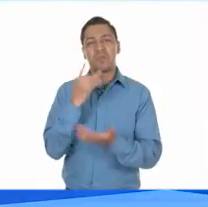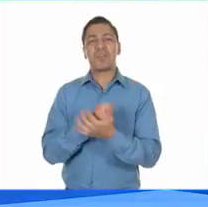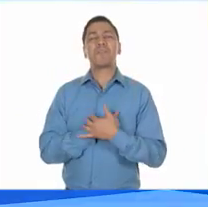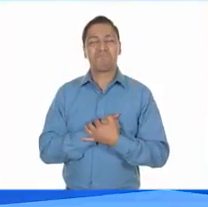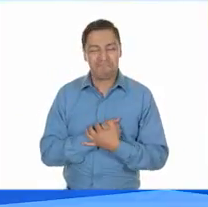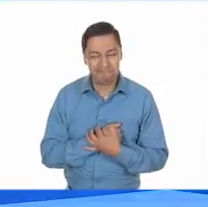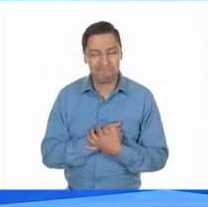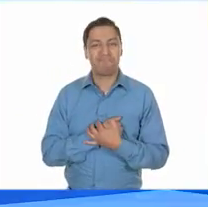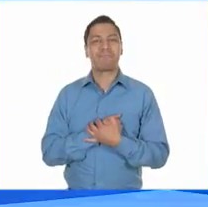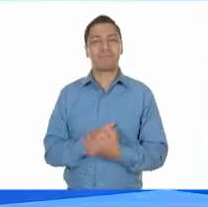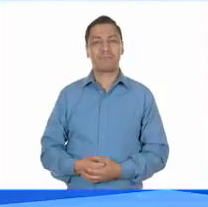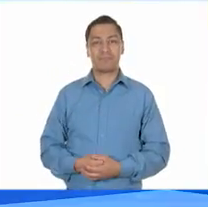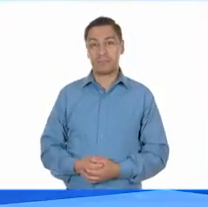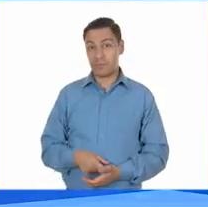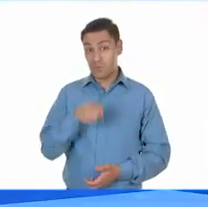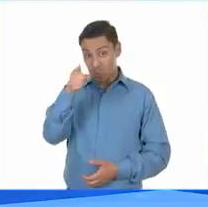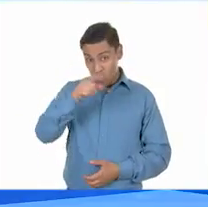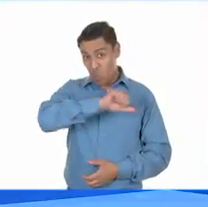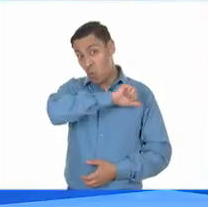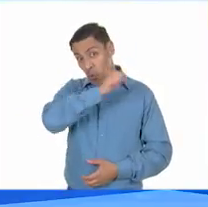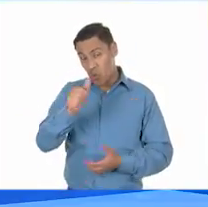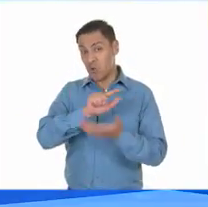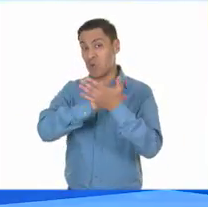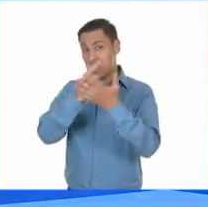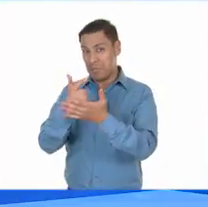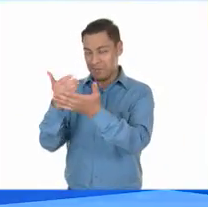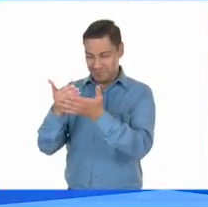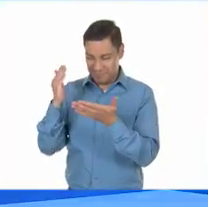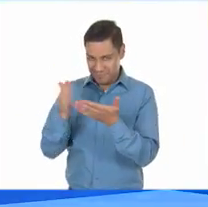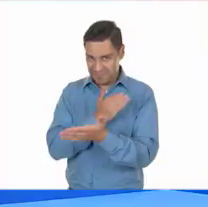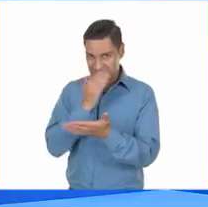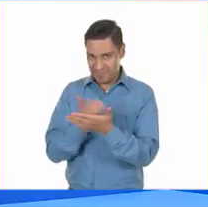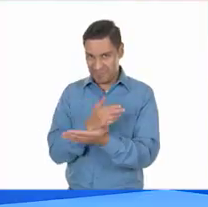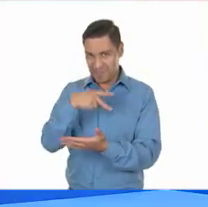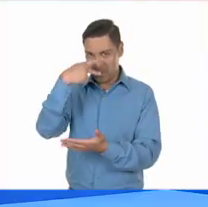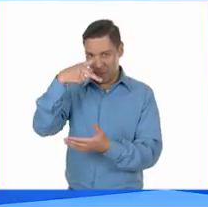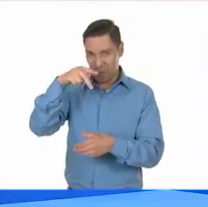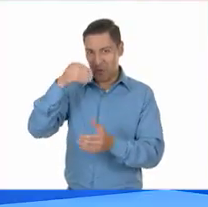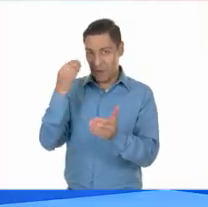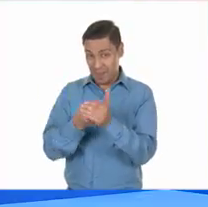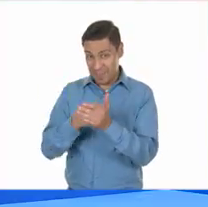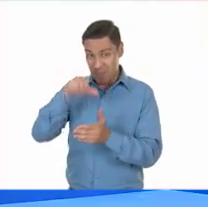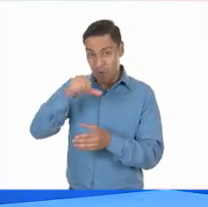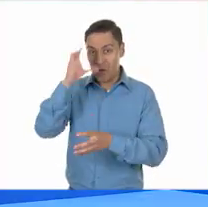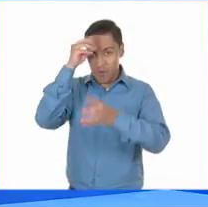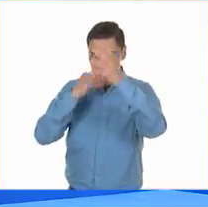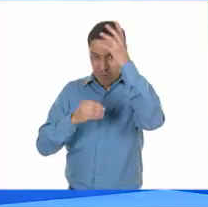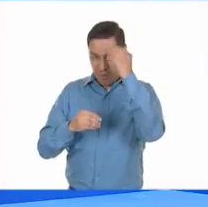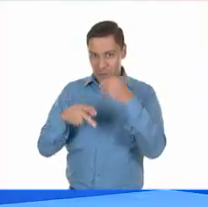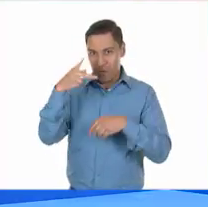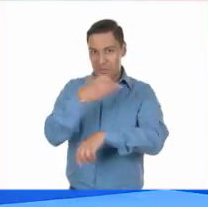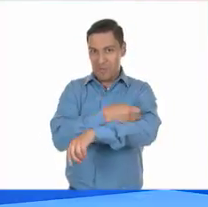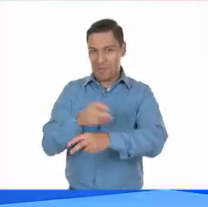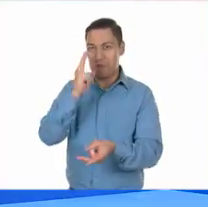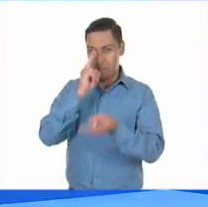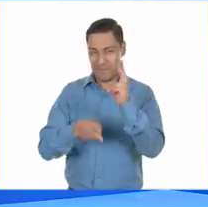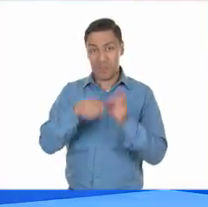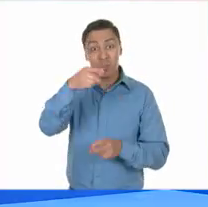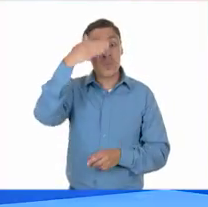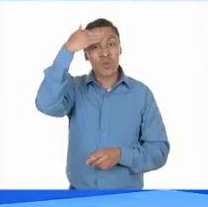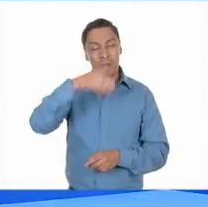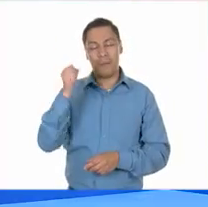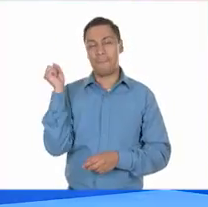Si te es posible, consulta otros libros y comenta el tema de hoy con tu familia. Si tienes la fortuna de hablar una lengua